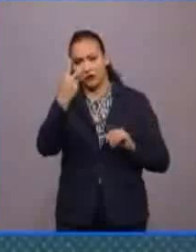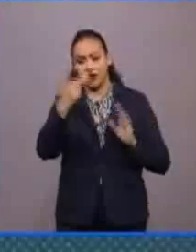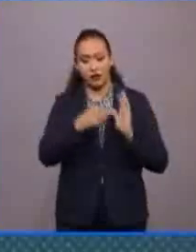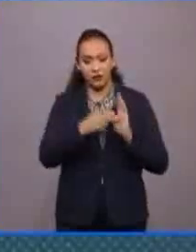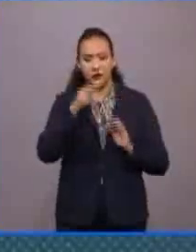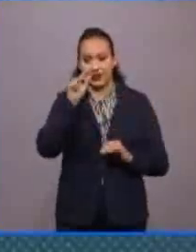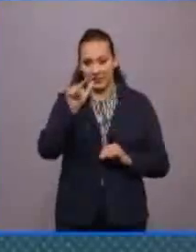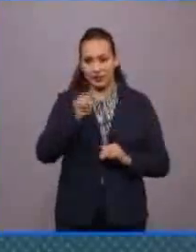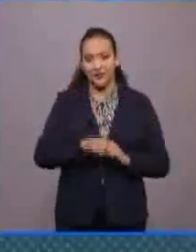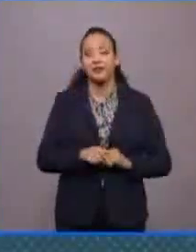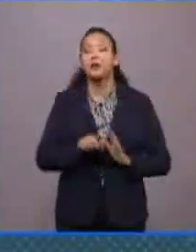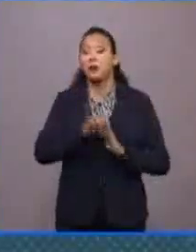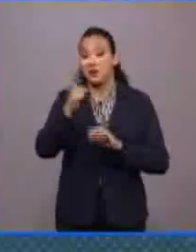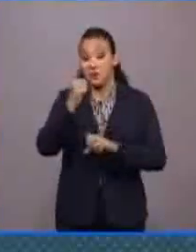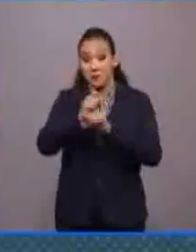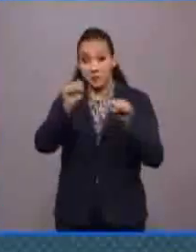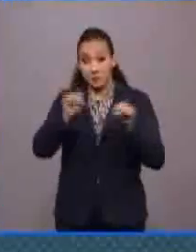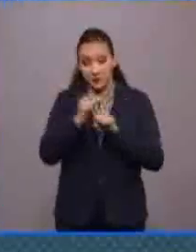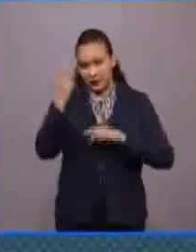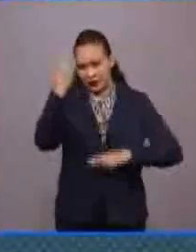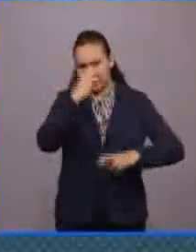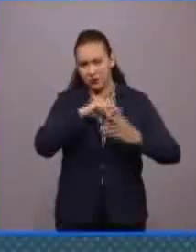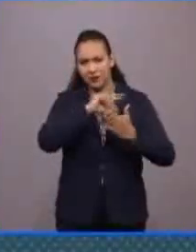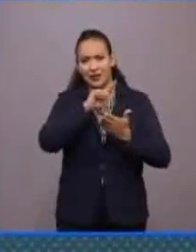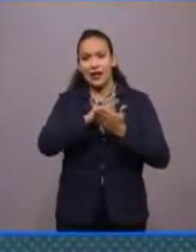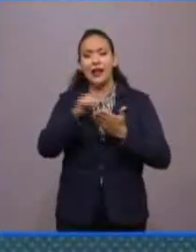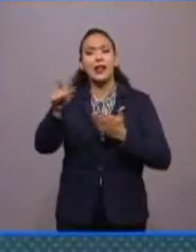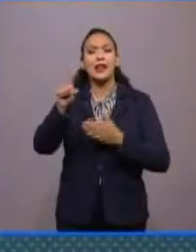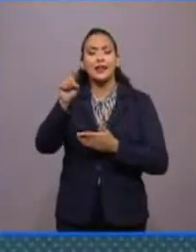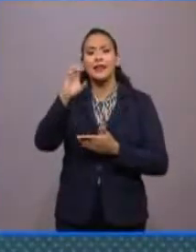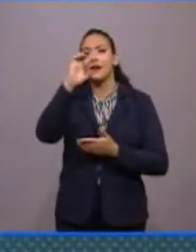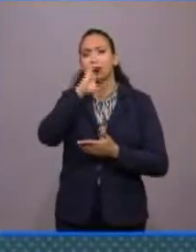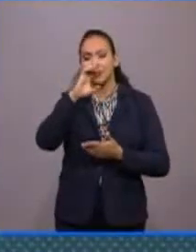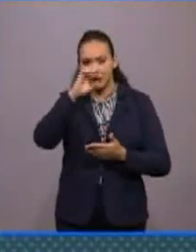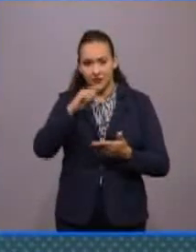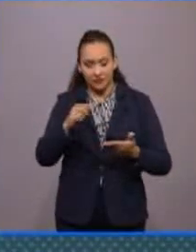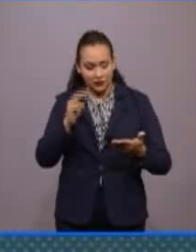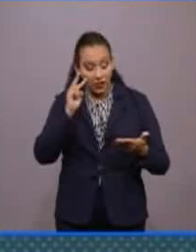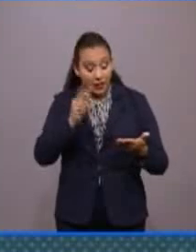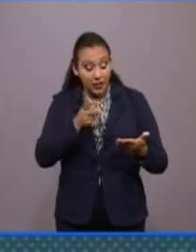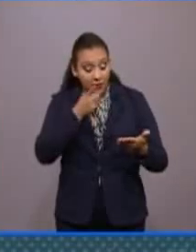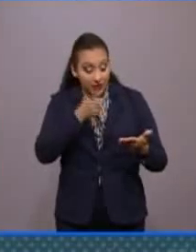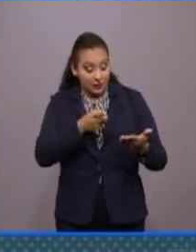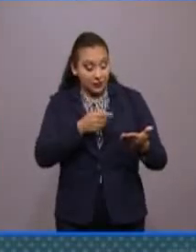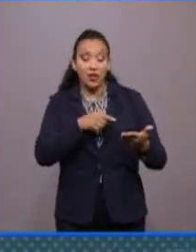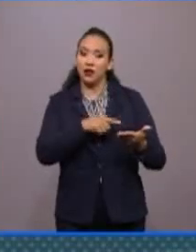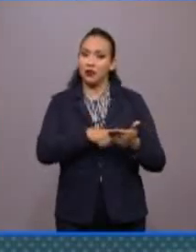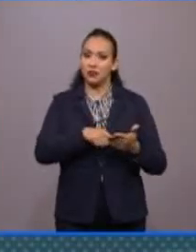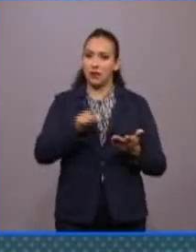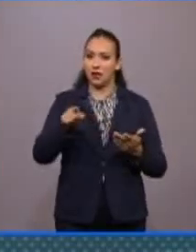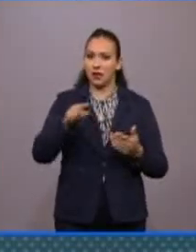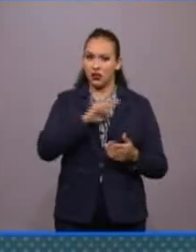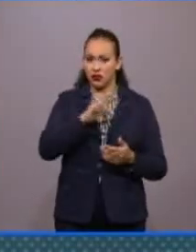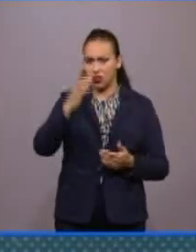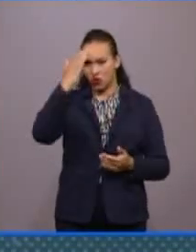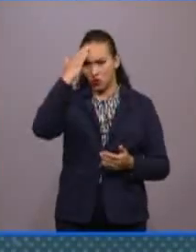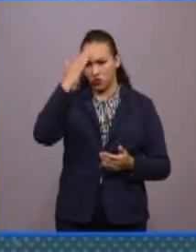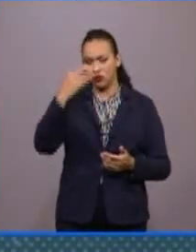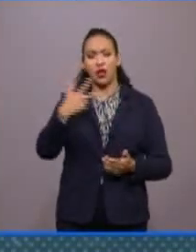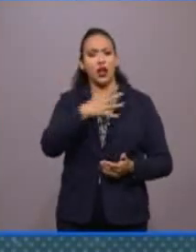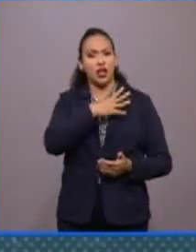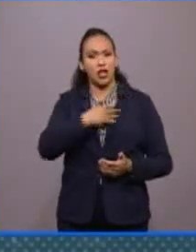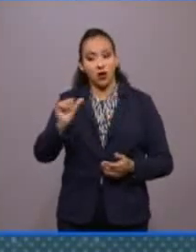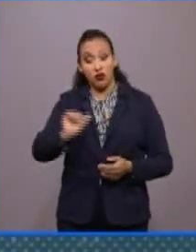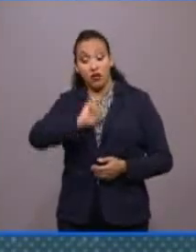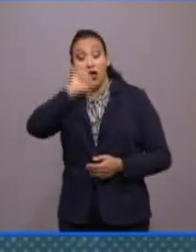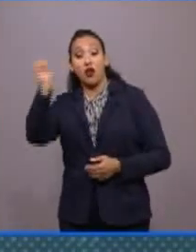852/2017, en el que la primera sala revisó una norma del Código Civil de Aguascalientes que impedía el reconocimiento voluntario del hijo de una mujer por parte